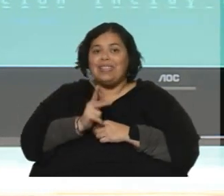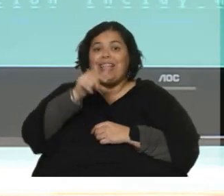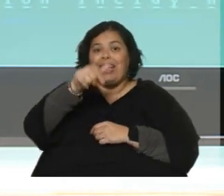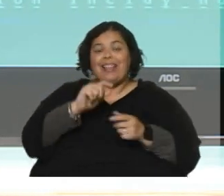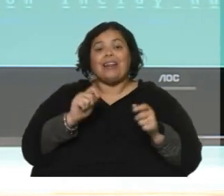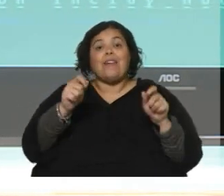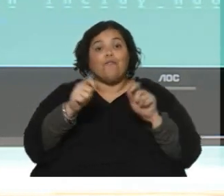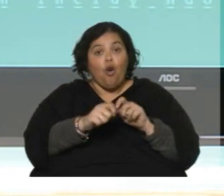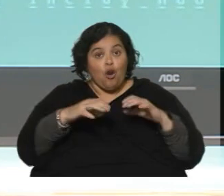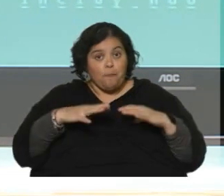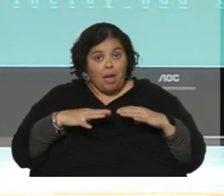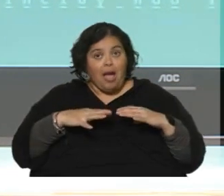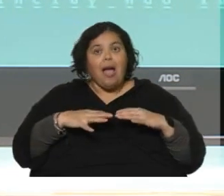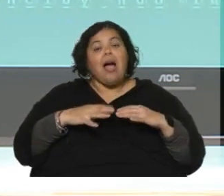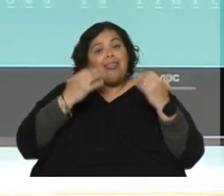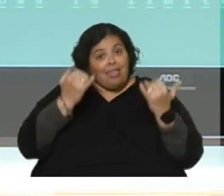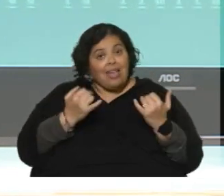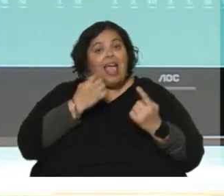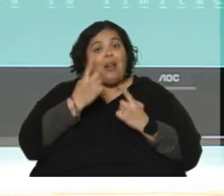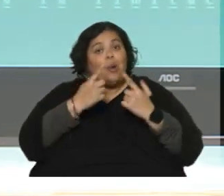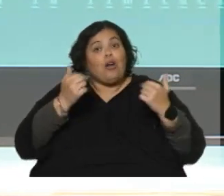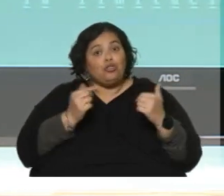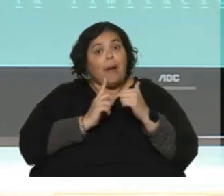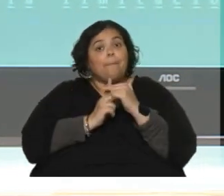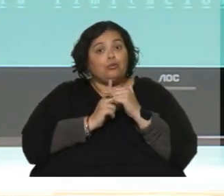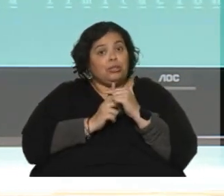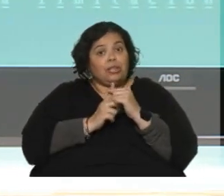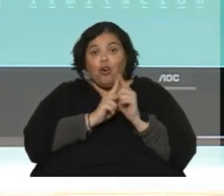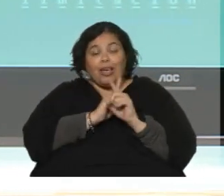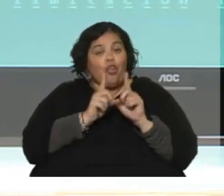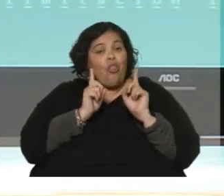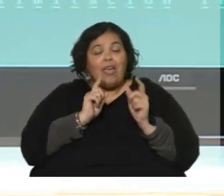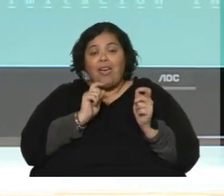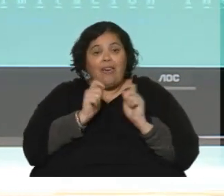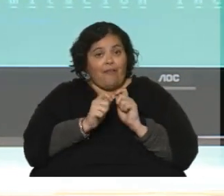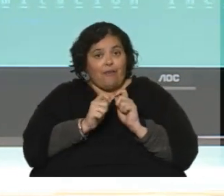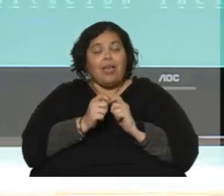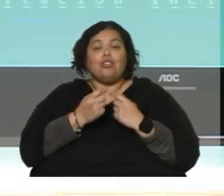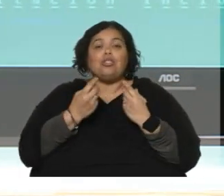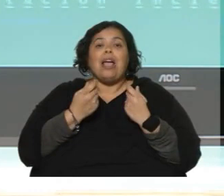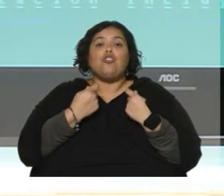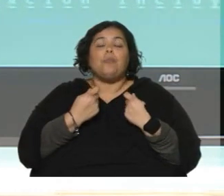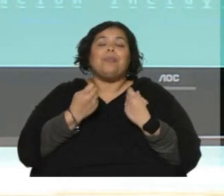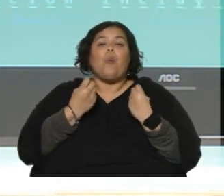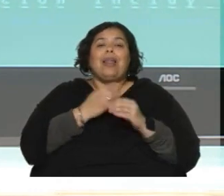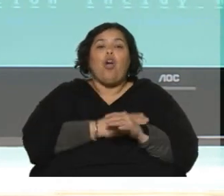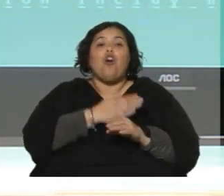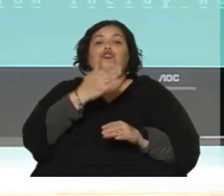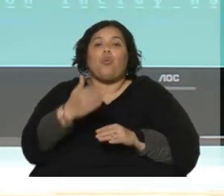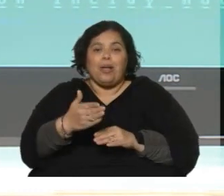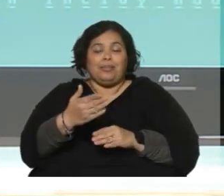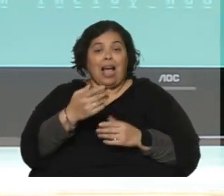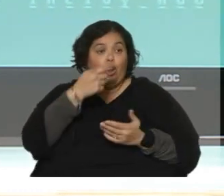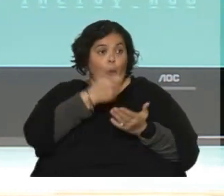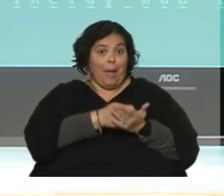reforma tiene aspectos positivos que no se deben tocar En otras palabras que el costo político de alguna manera lo está pagando el gobierno